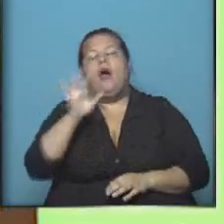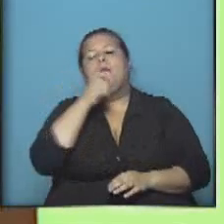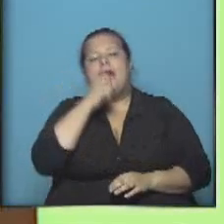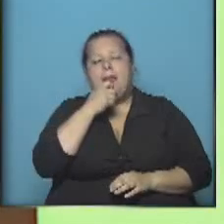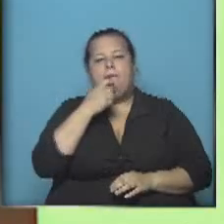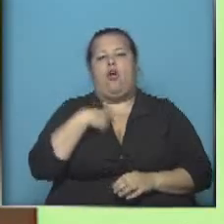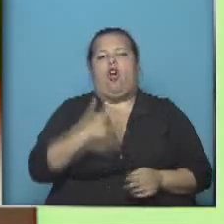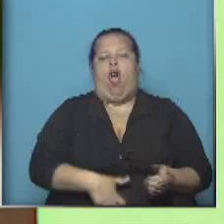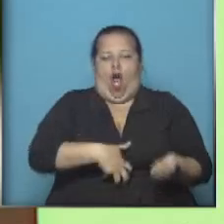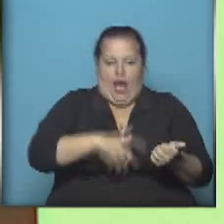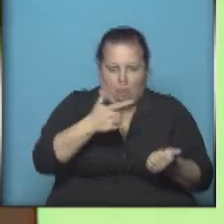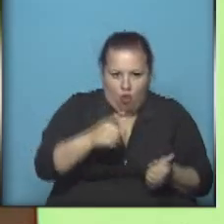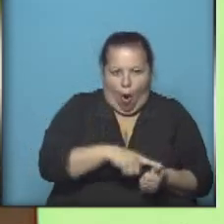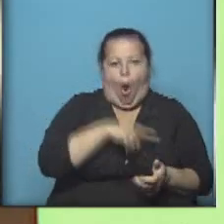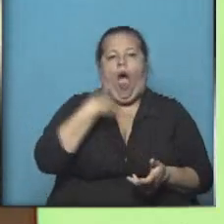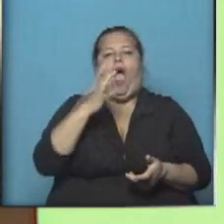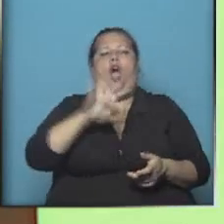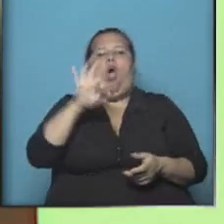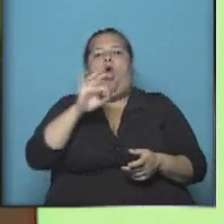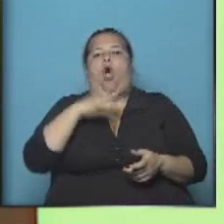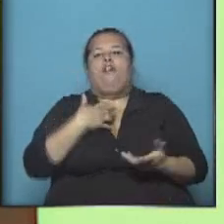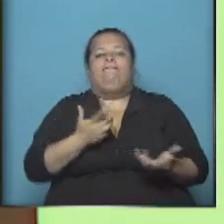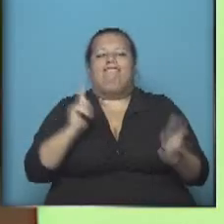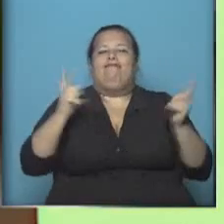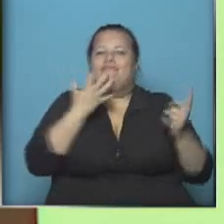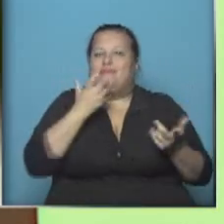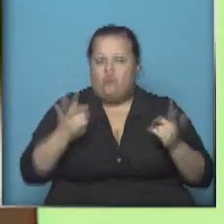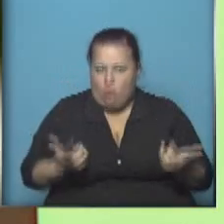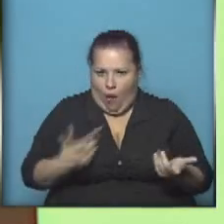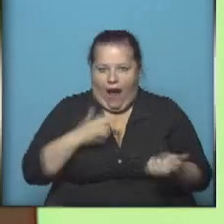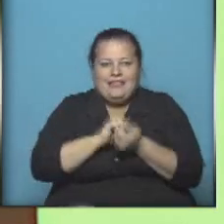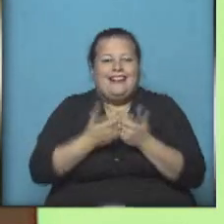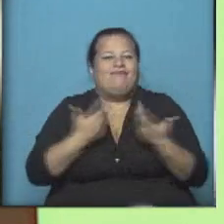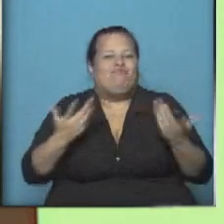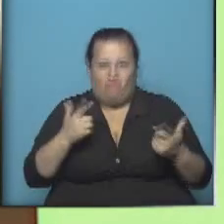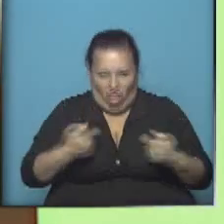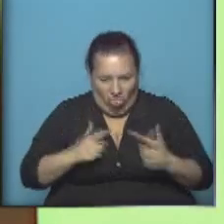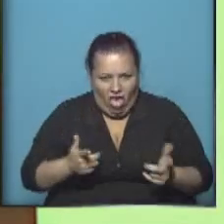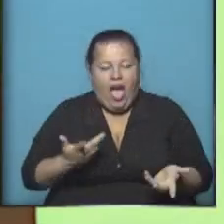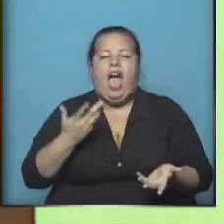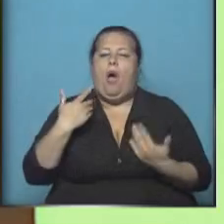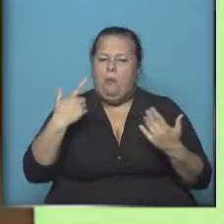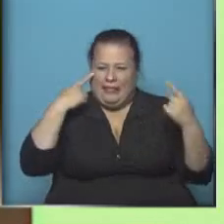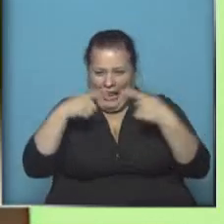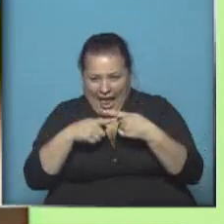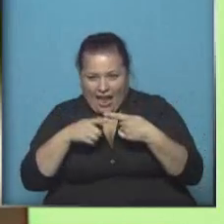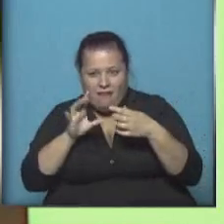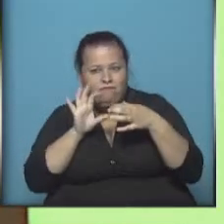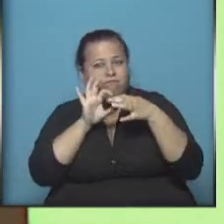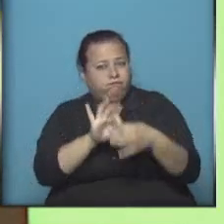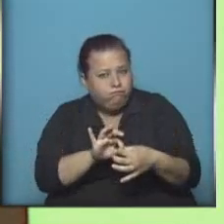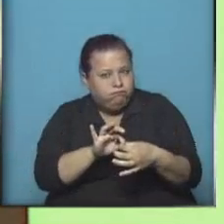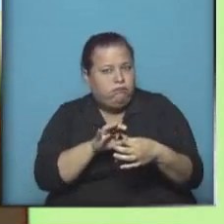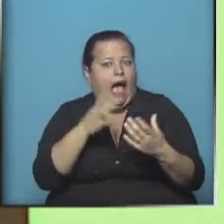hecho de no poder tener orgasmos, el hecho de no poder disfrutar un acto sexual, ¿pueden tener que ver o estar vinculados